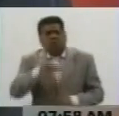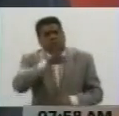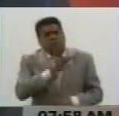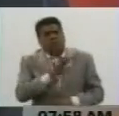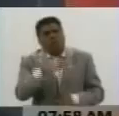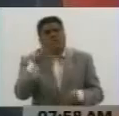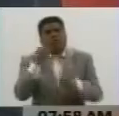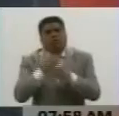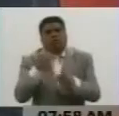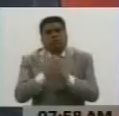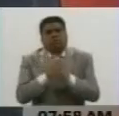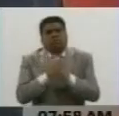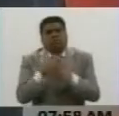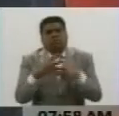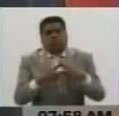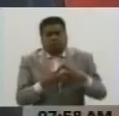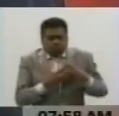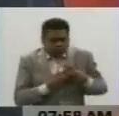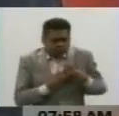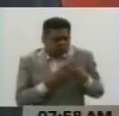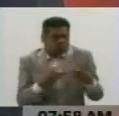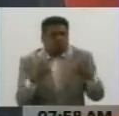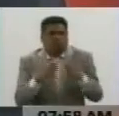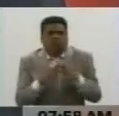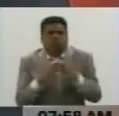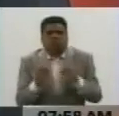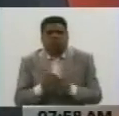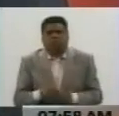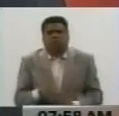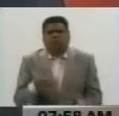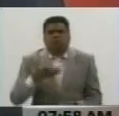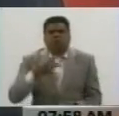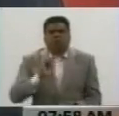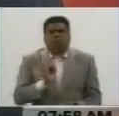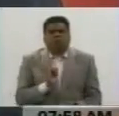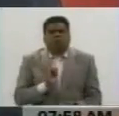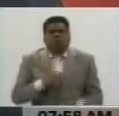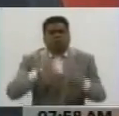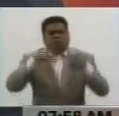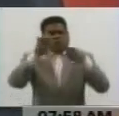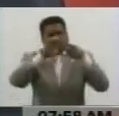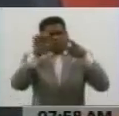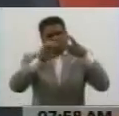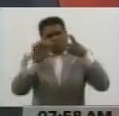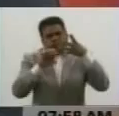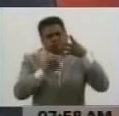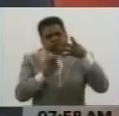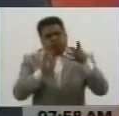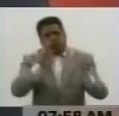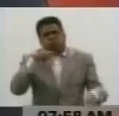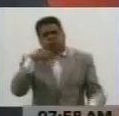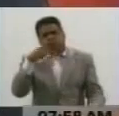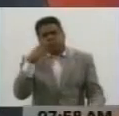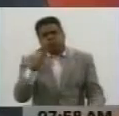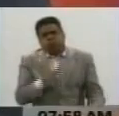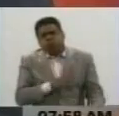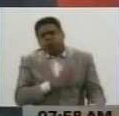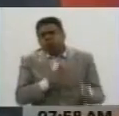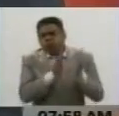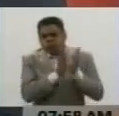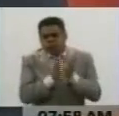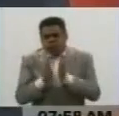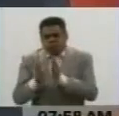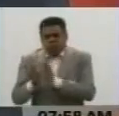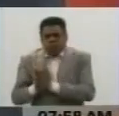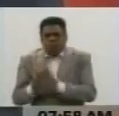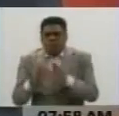la vocación de crecimiento económico nacional. Hay elementos políticos, factores, organizaciones con fines políticos